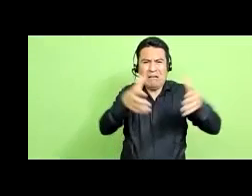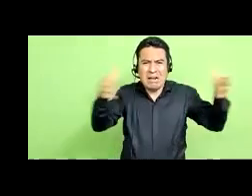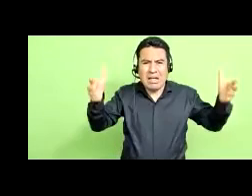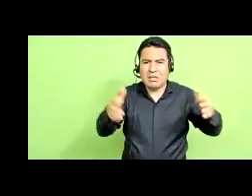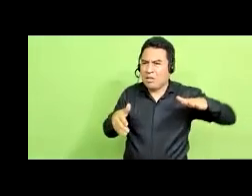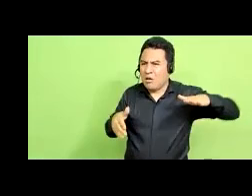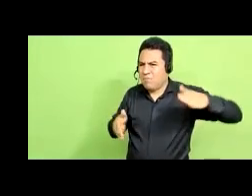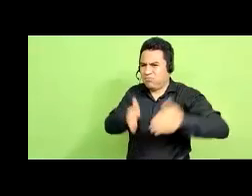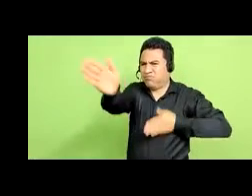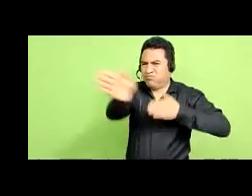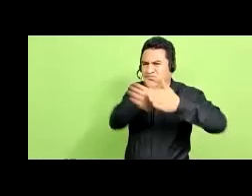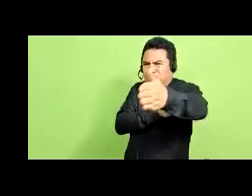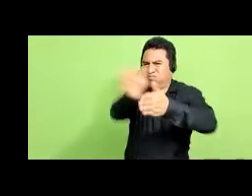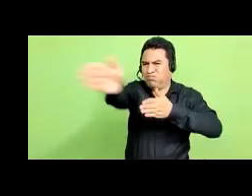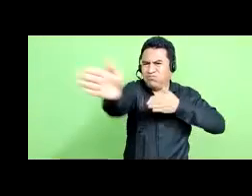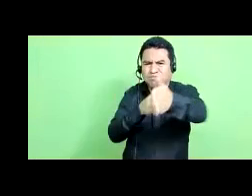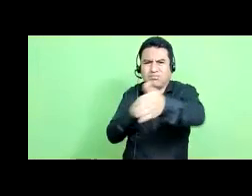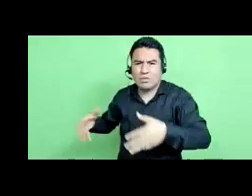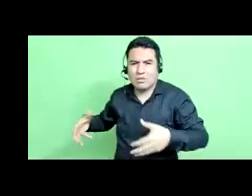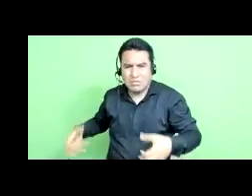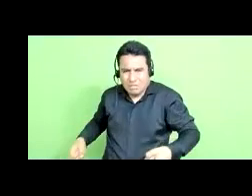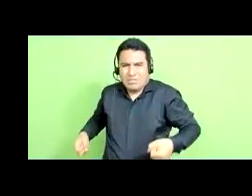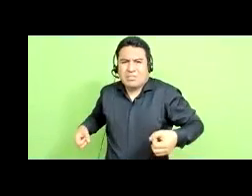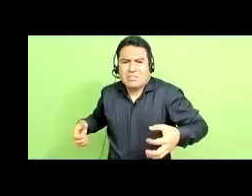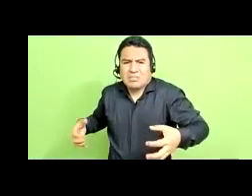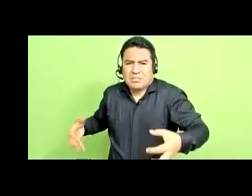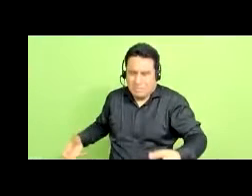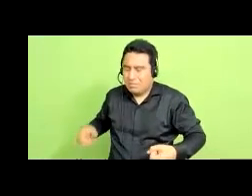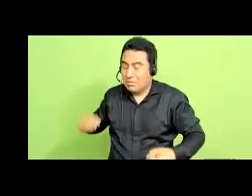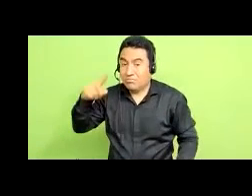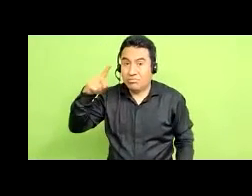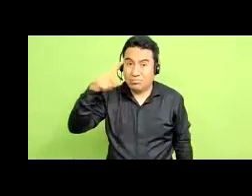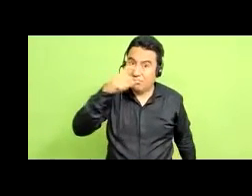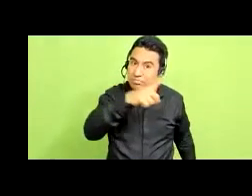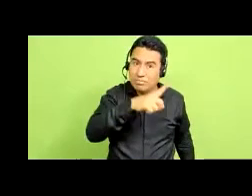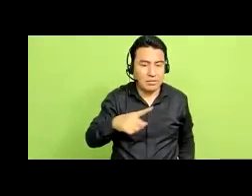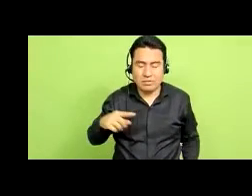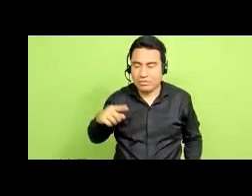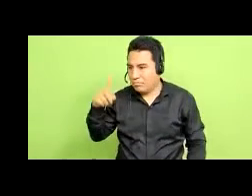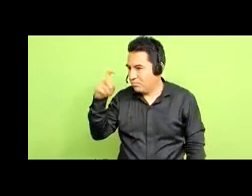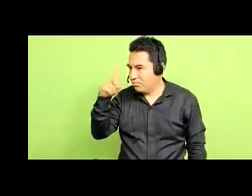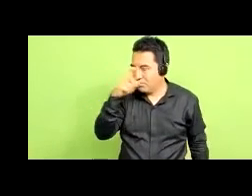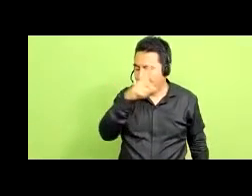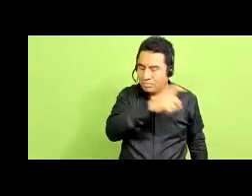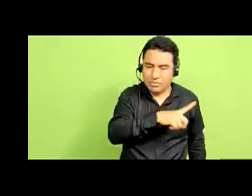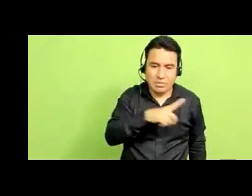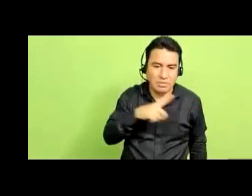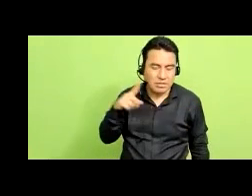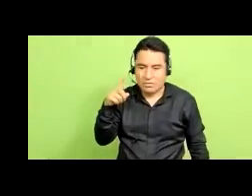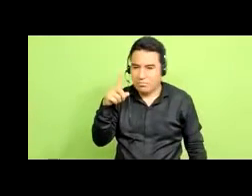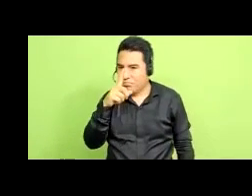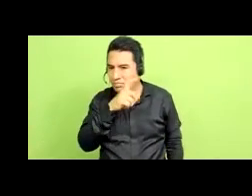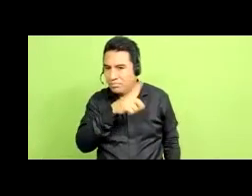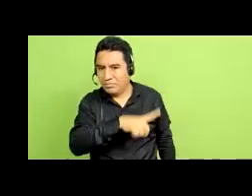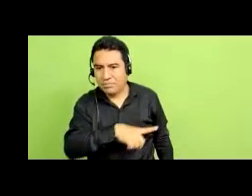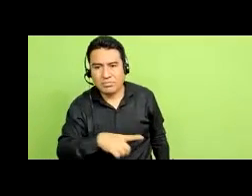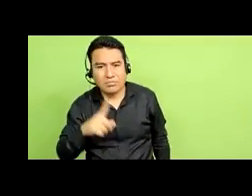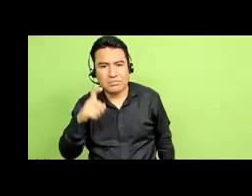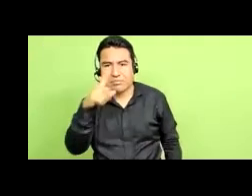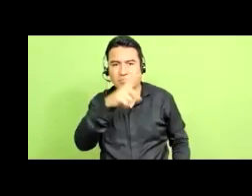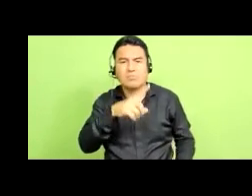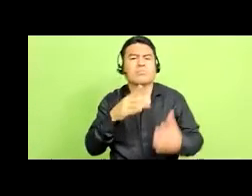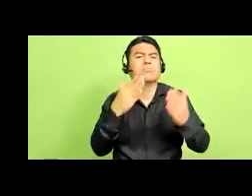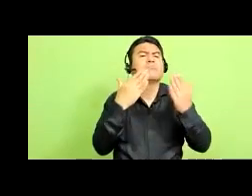que está divertirse es carísimo en familia a mí no me preocupa si grassi más gracias por